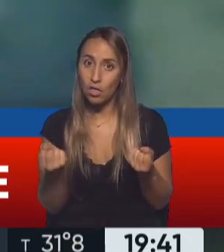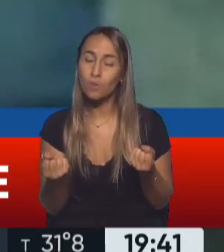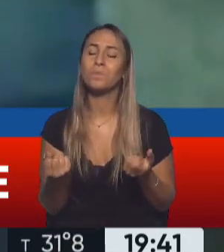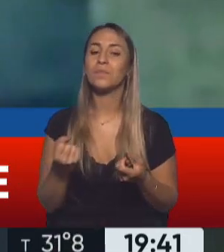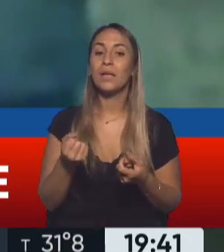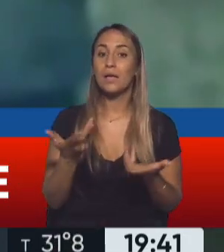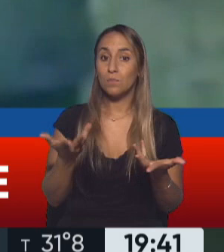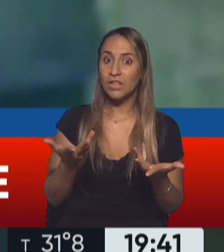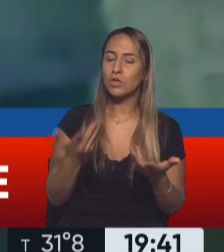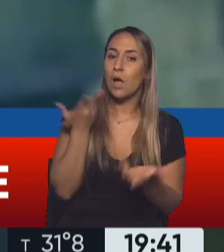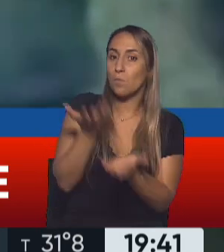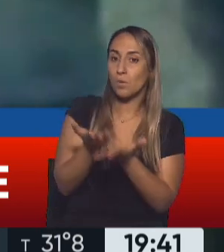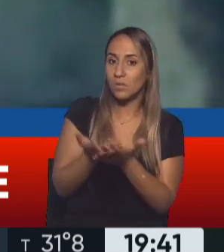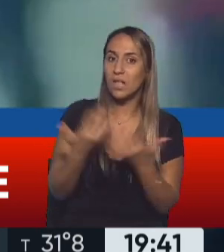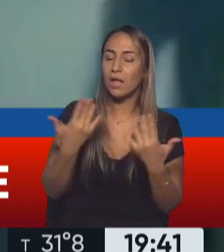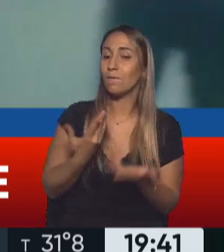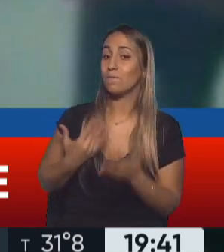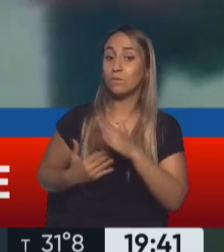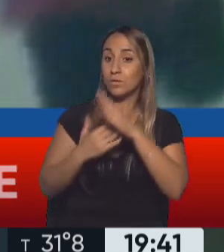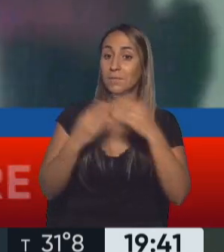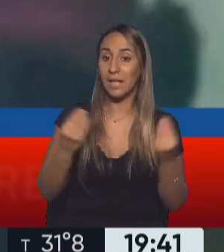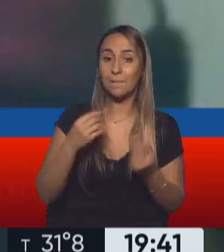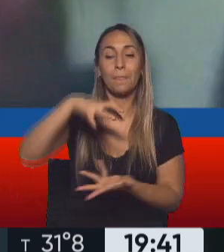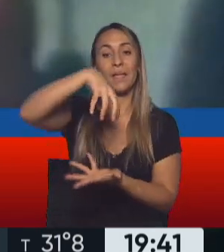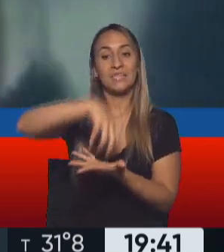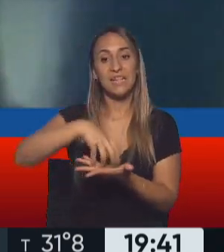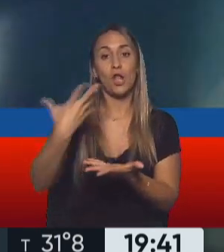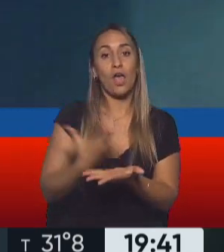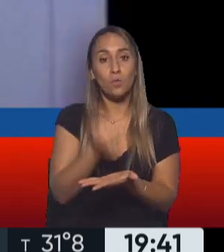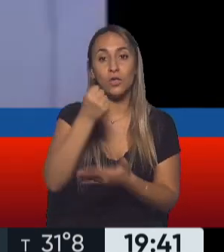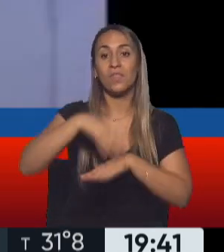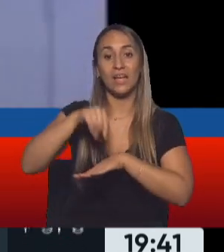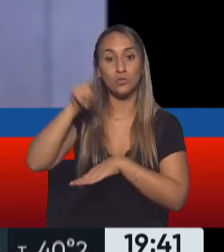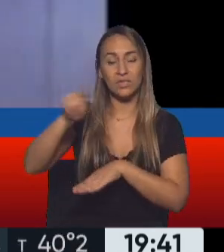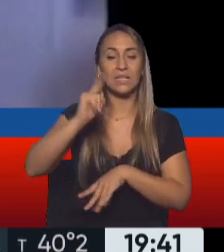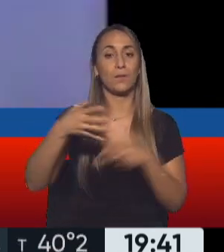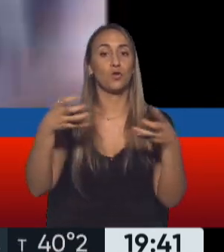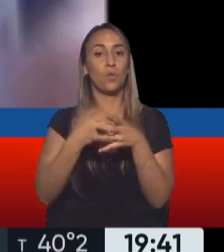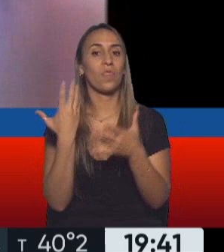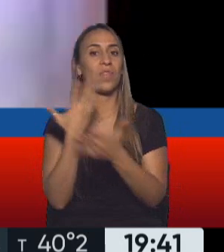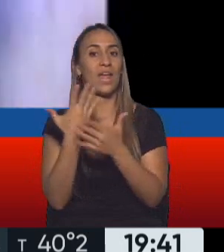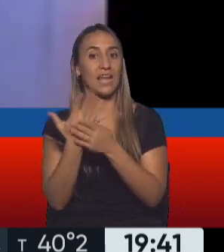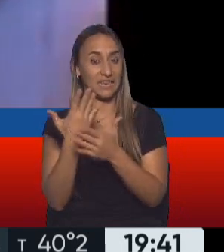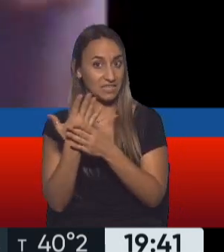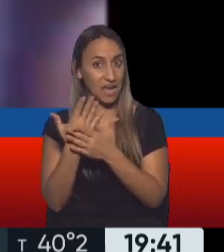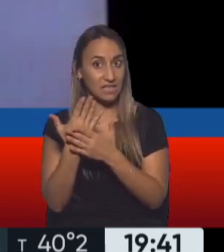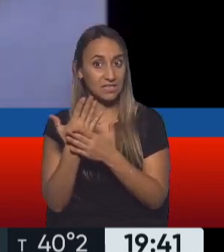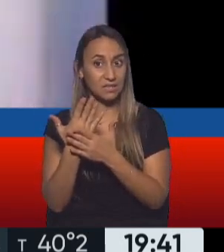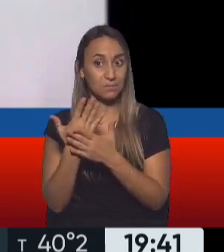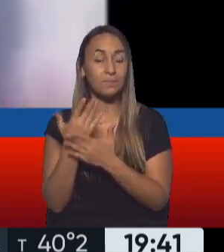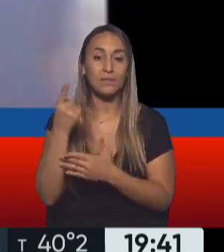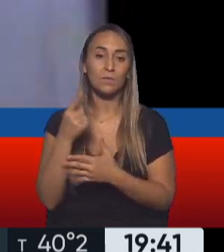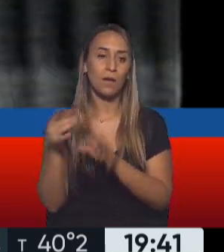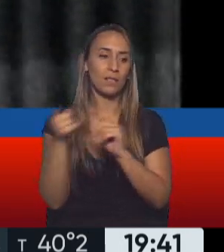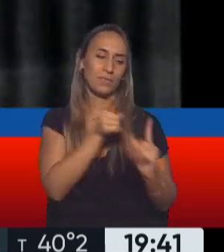un papel relevante el Centro de Adopción Sueco y grupos de extrema derecha del país nórdico afines a